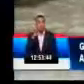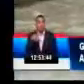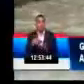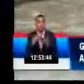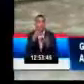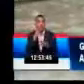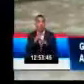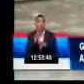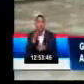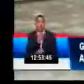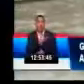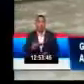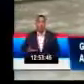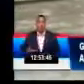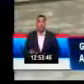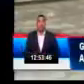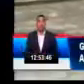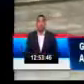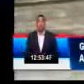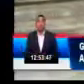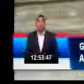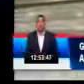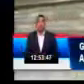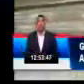que dijo en ese marco el presidente Lenín Moreno.